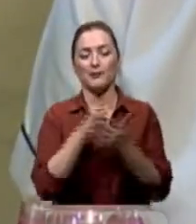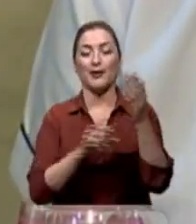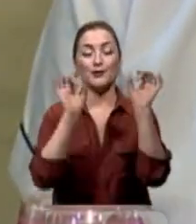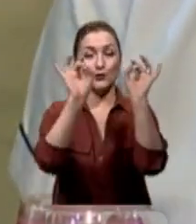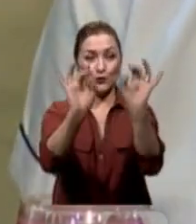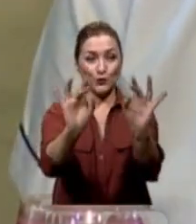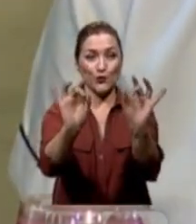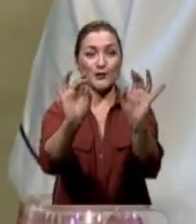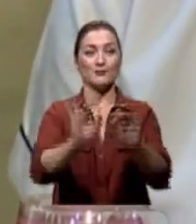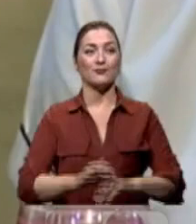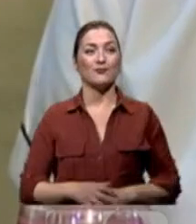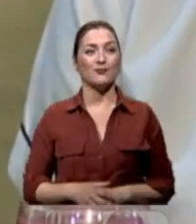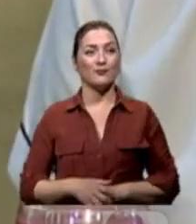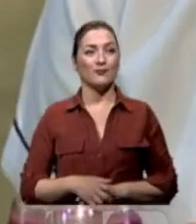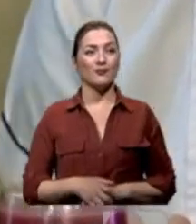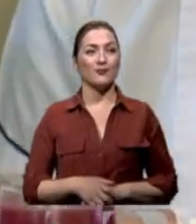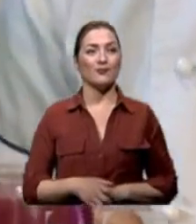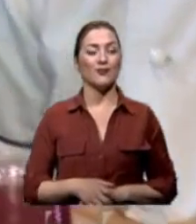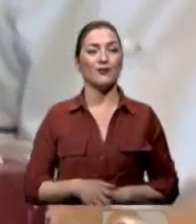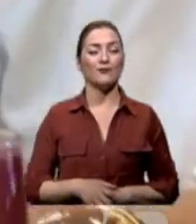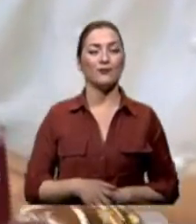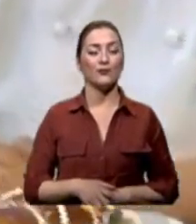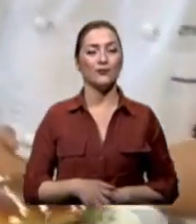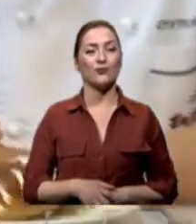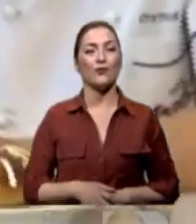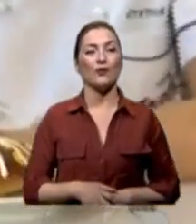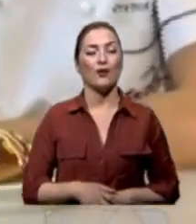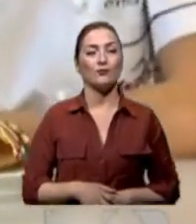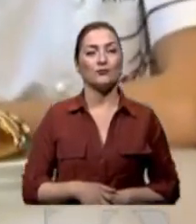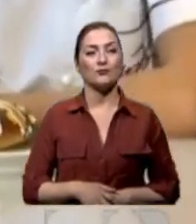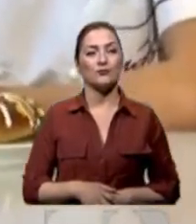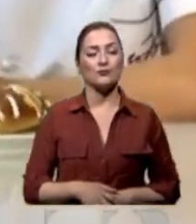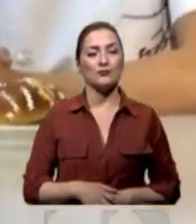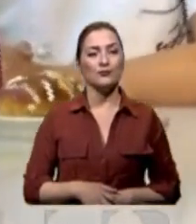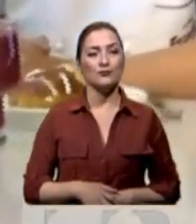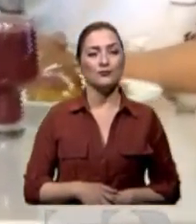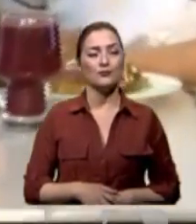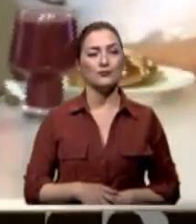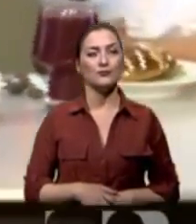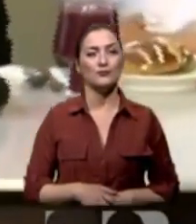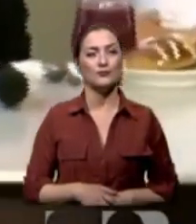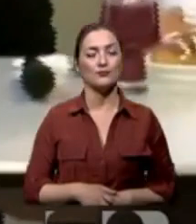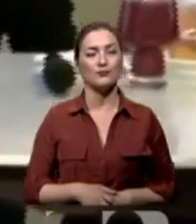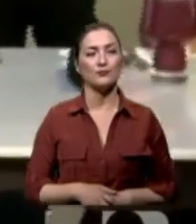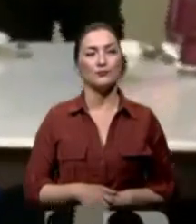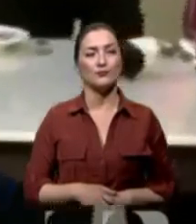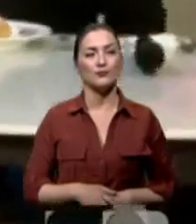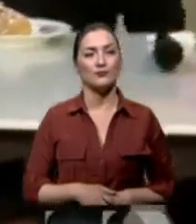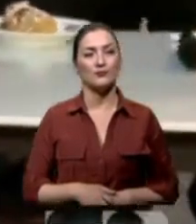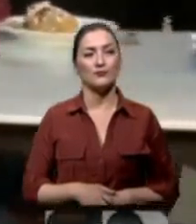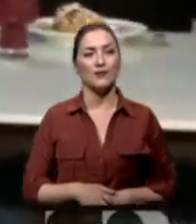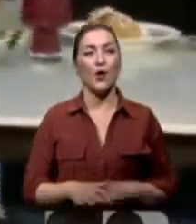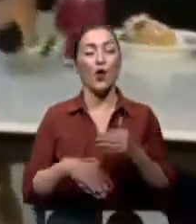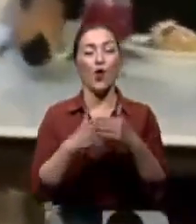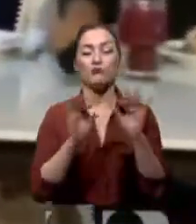suerte. Yo opino exactamente lo mismo que David. Esas guaguitas que están negritas, realmente muy, muy